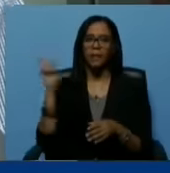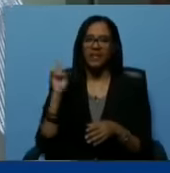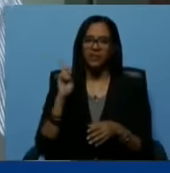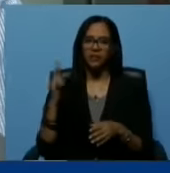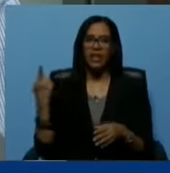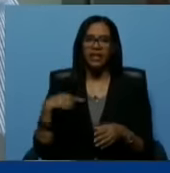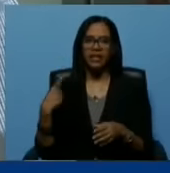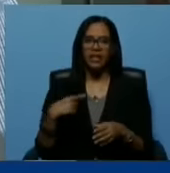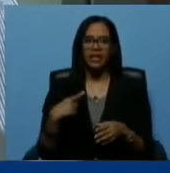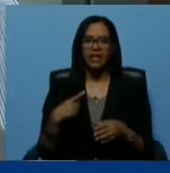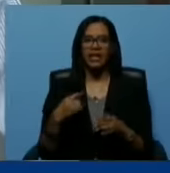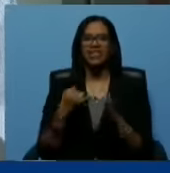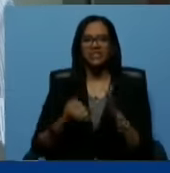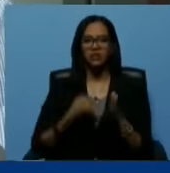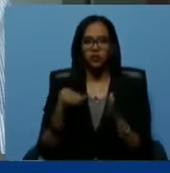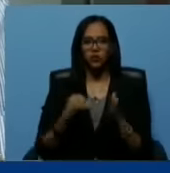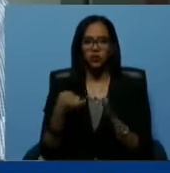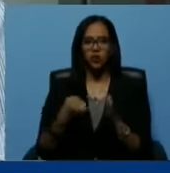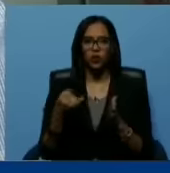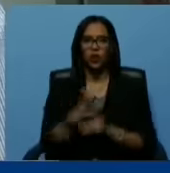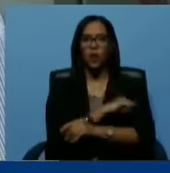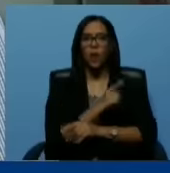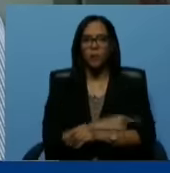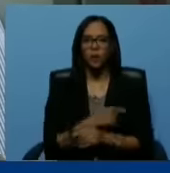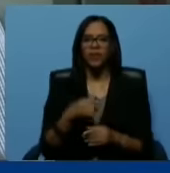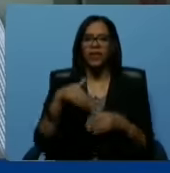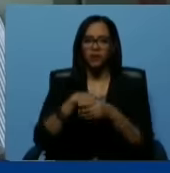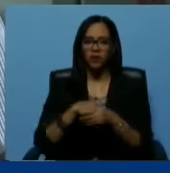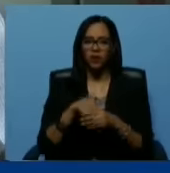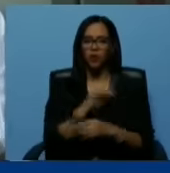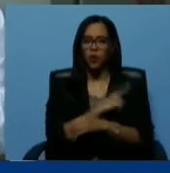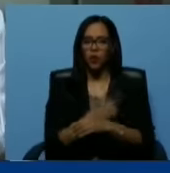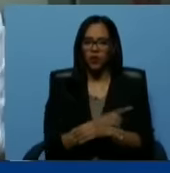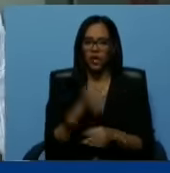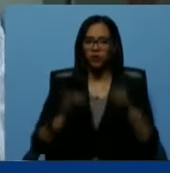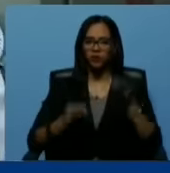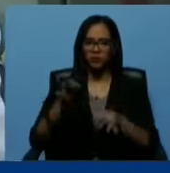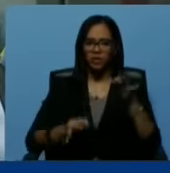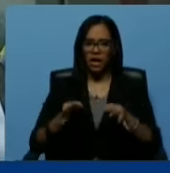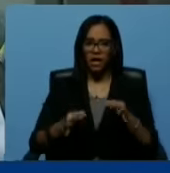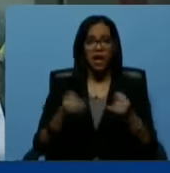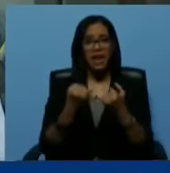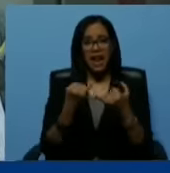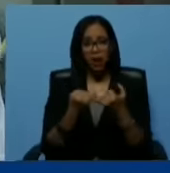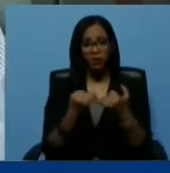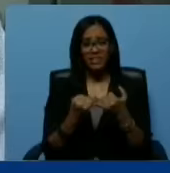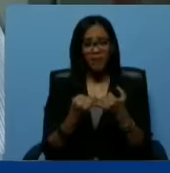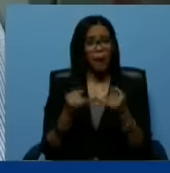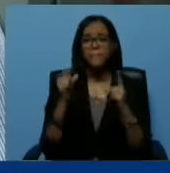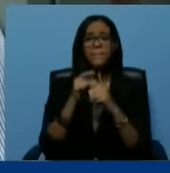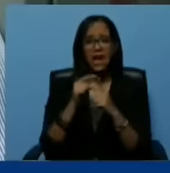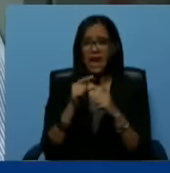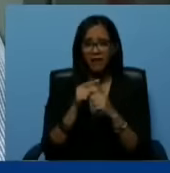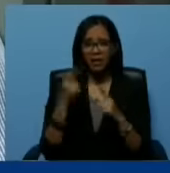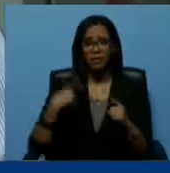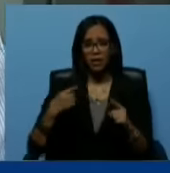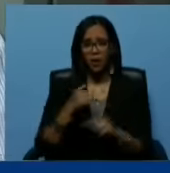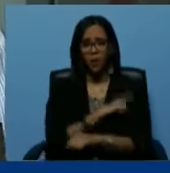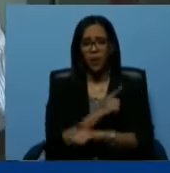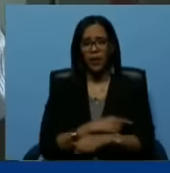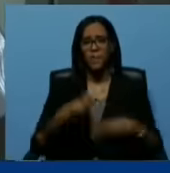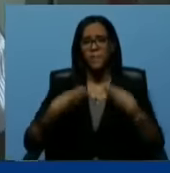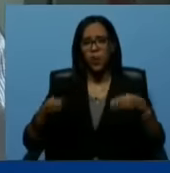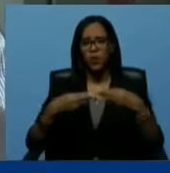tiene instituciones, un poder electoral, un poder judicial. La última palabra la tienen los poderes públicos de Venezuela.